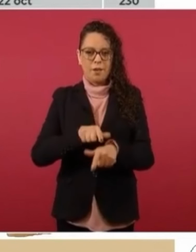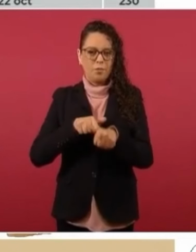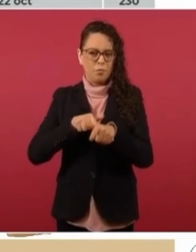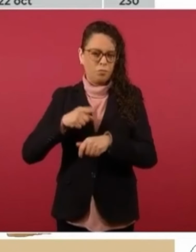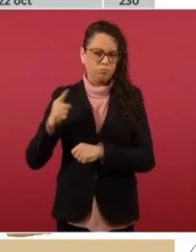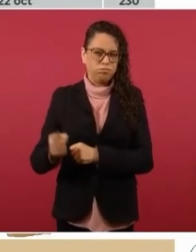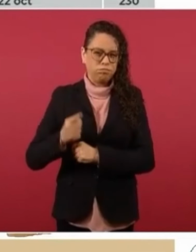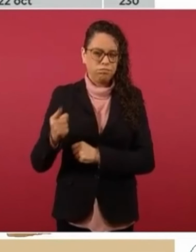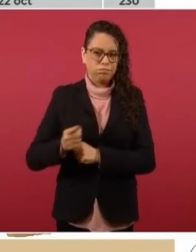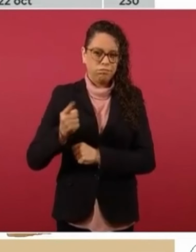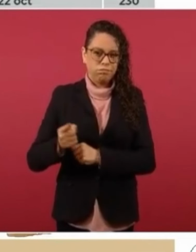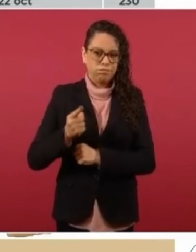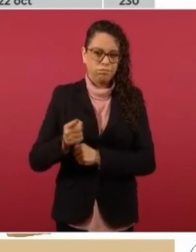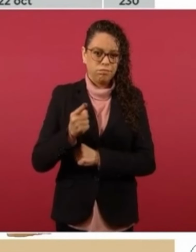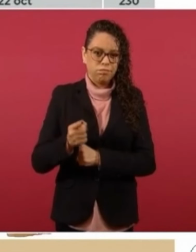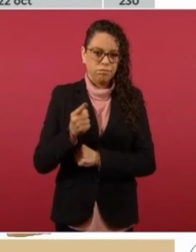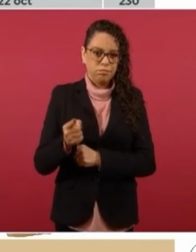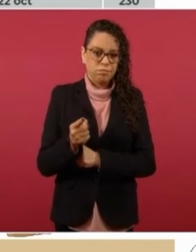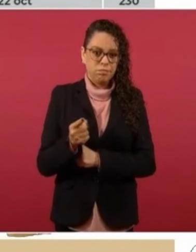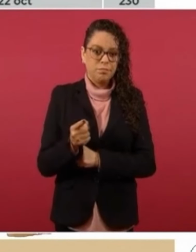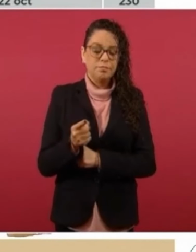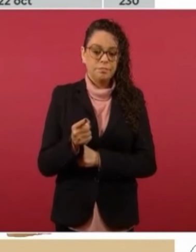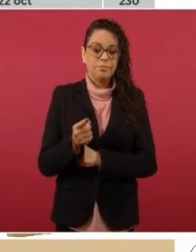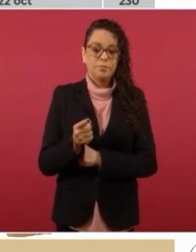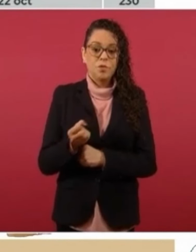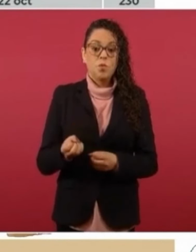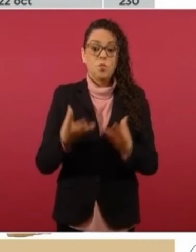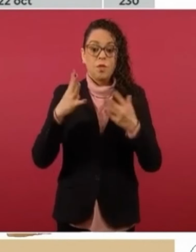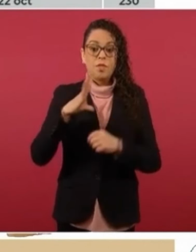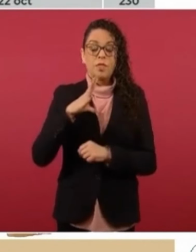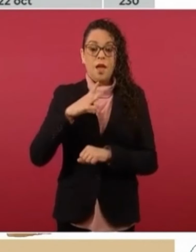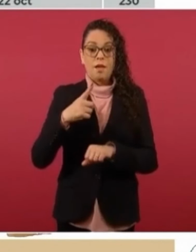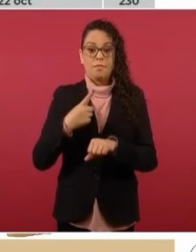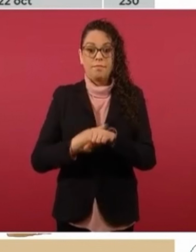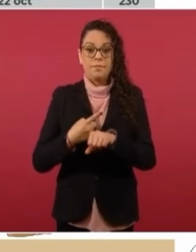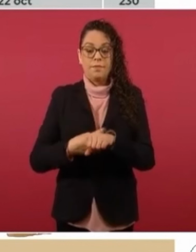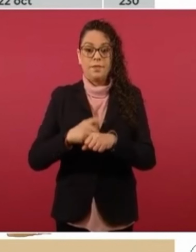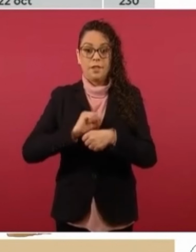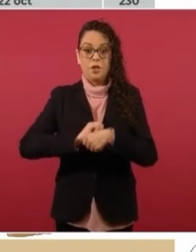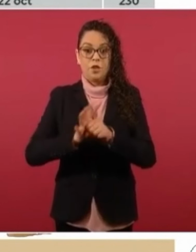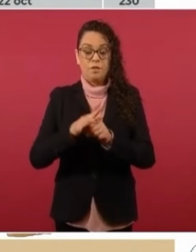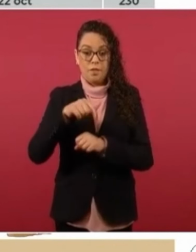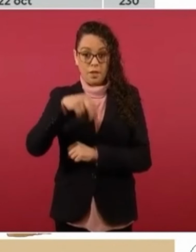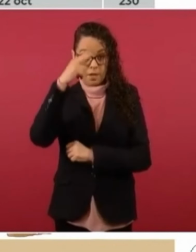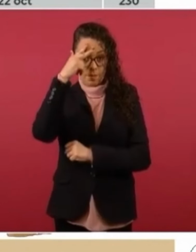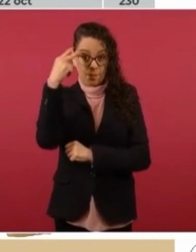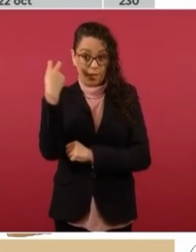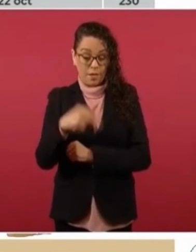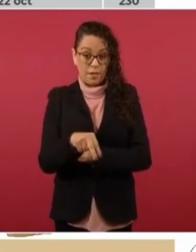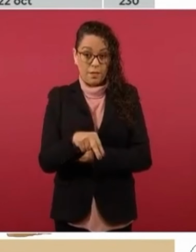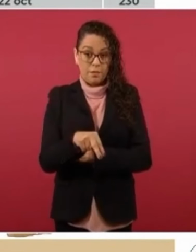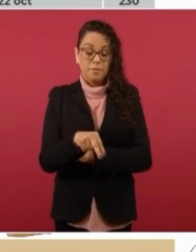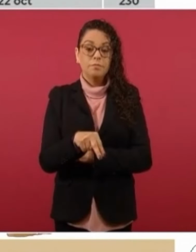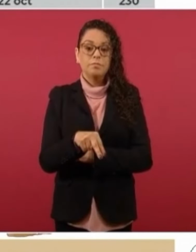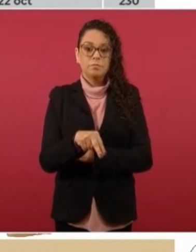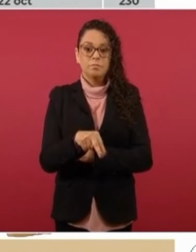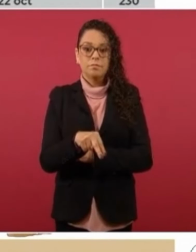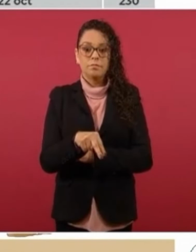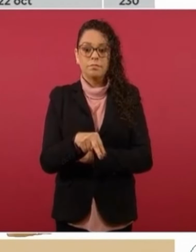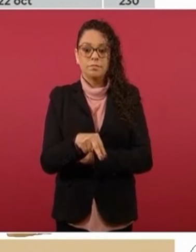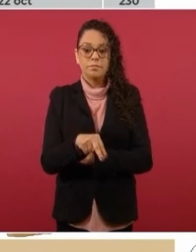la presentación en el número de casos de COVID-19 en nuestro país. Actualmente nos encontramos en un